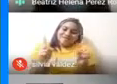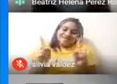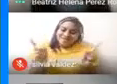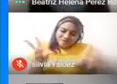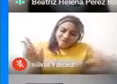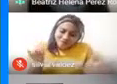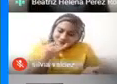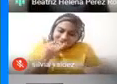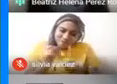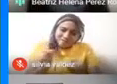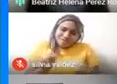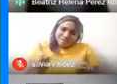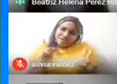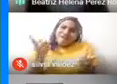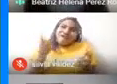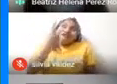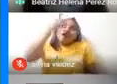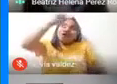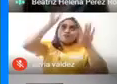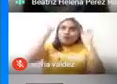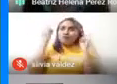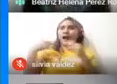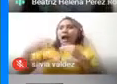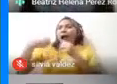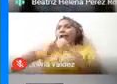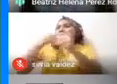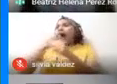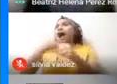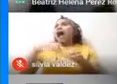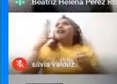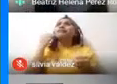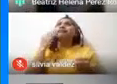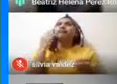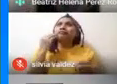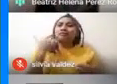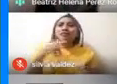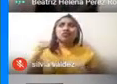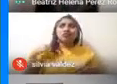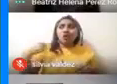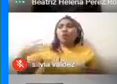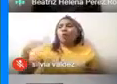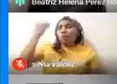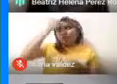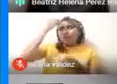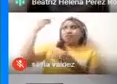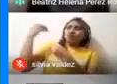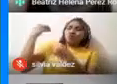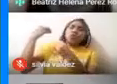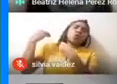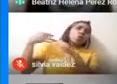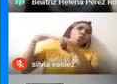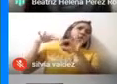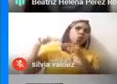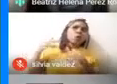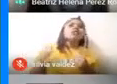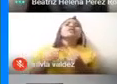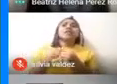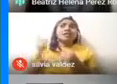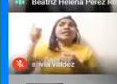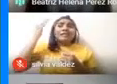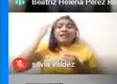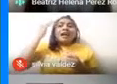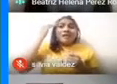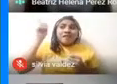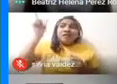pasar, no. Sin duda me faltan años luz y tengo maestros increíbles que pues uno sabe